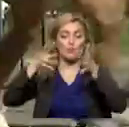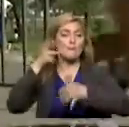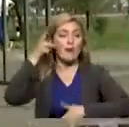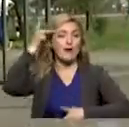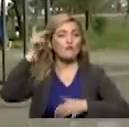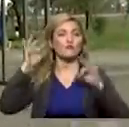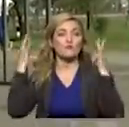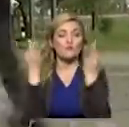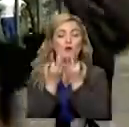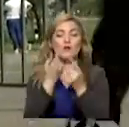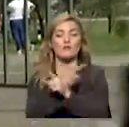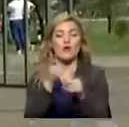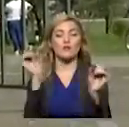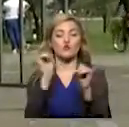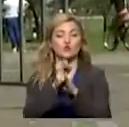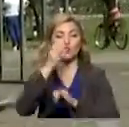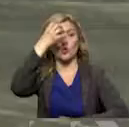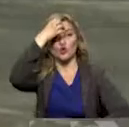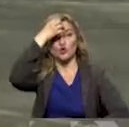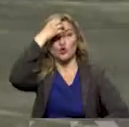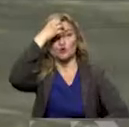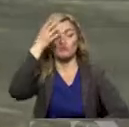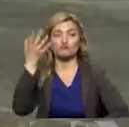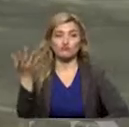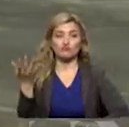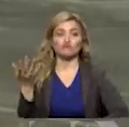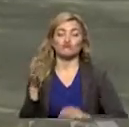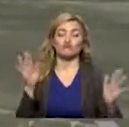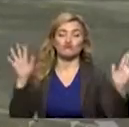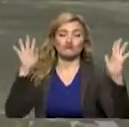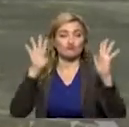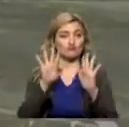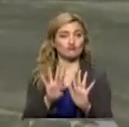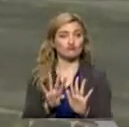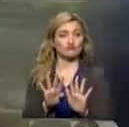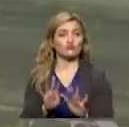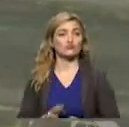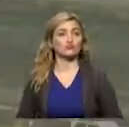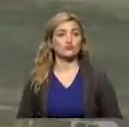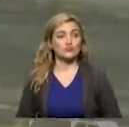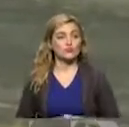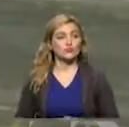padres de familia de diferentes instituciones educativas, se dieron cita.